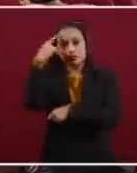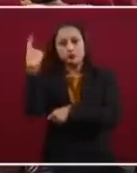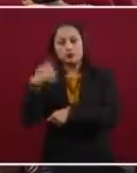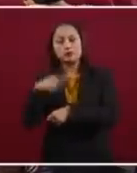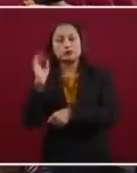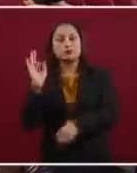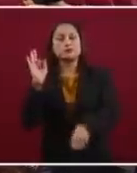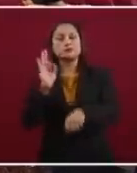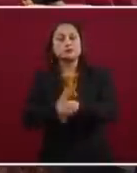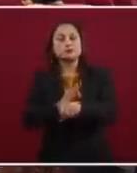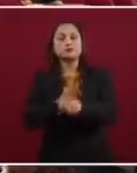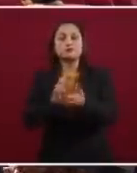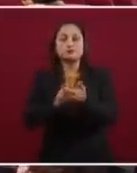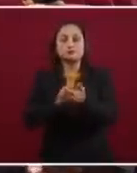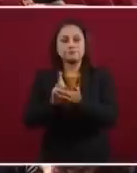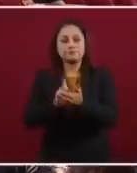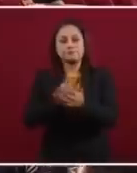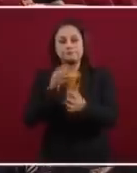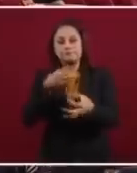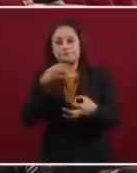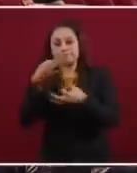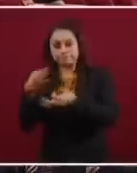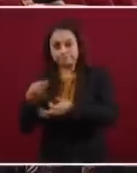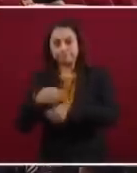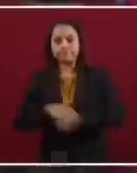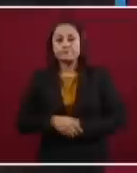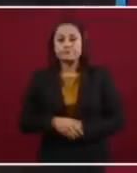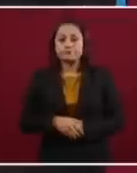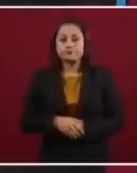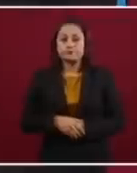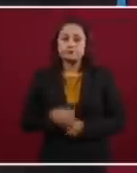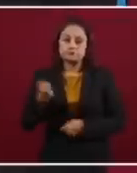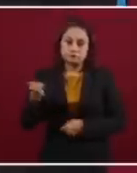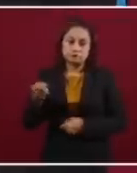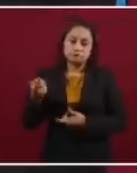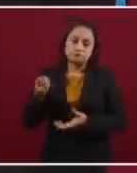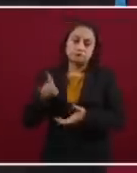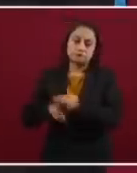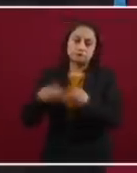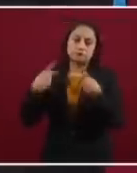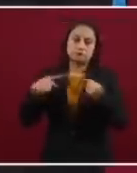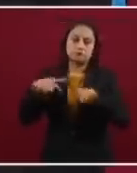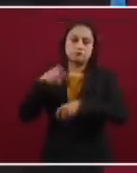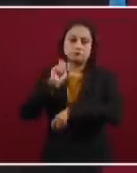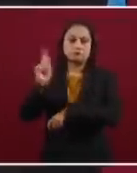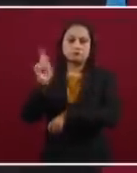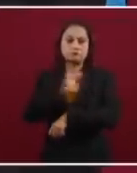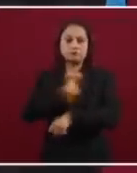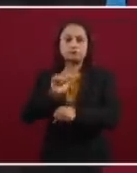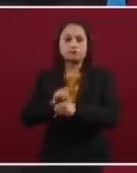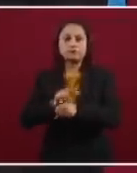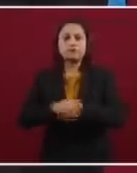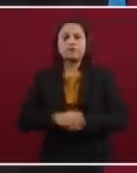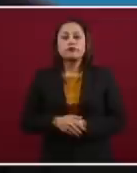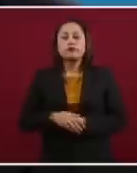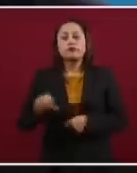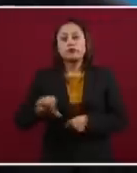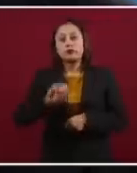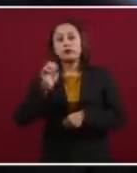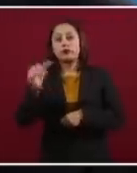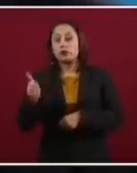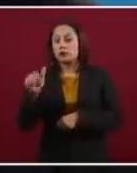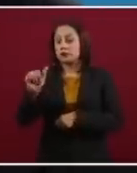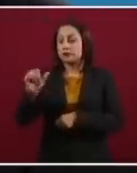parcialmente especializados en atender adicciones y por intermedio de una asociación civil los